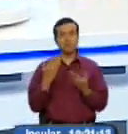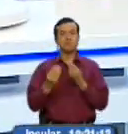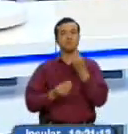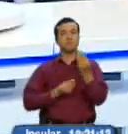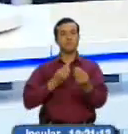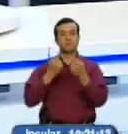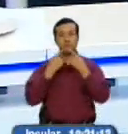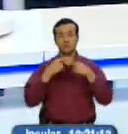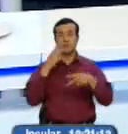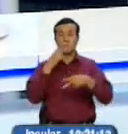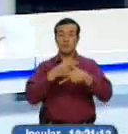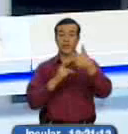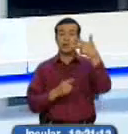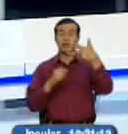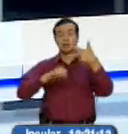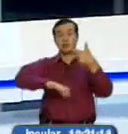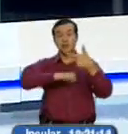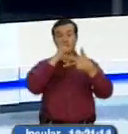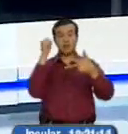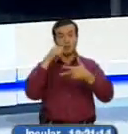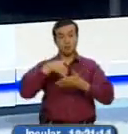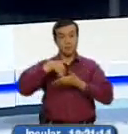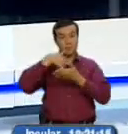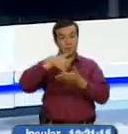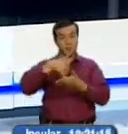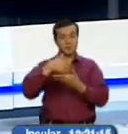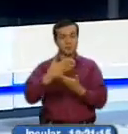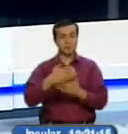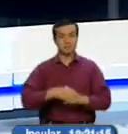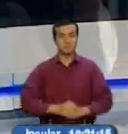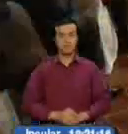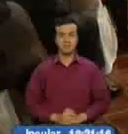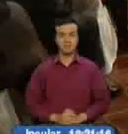a conocer los tres ganadores de estos premios.